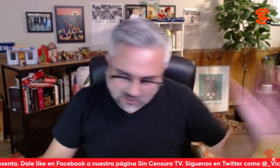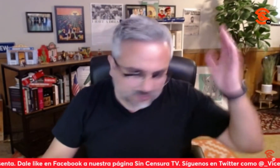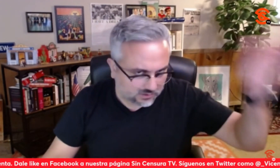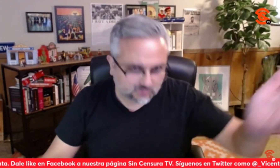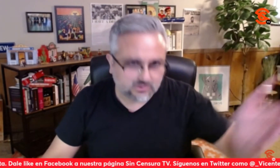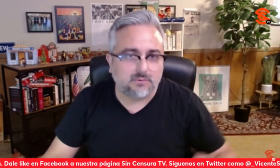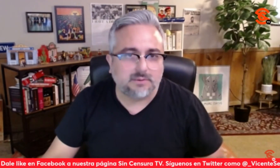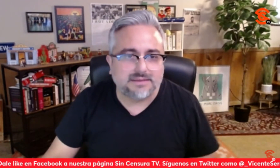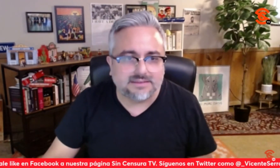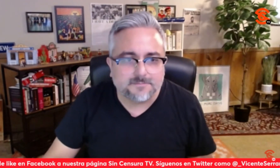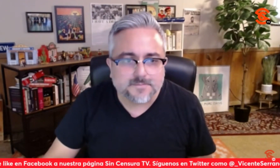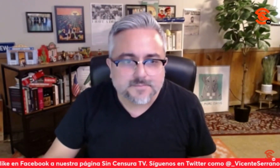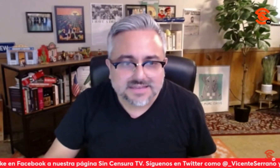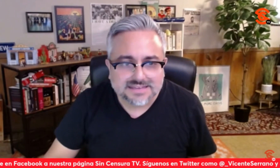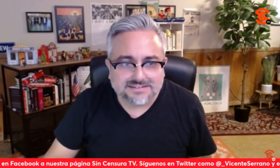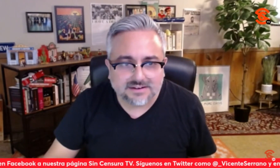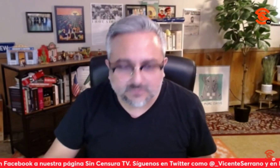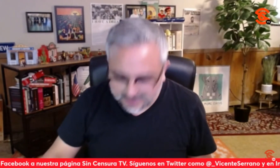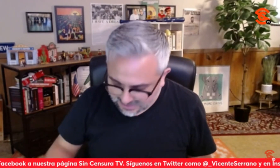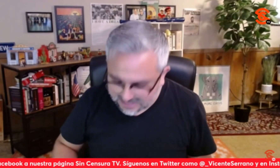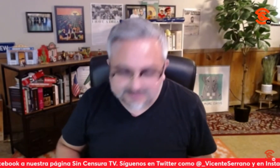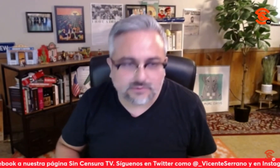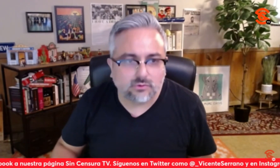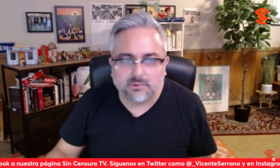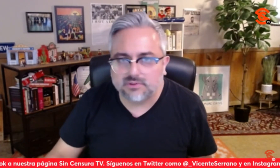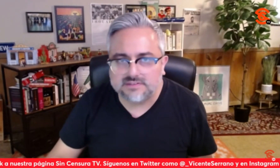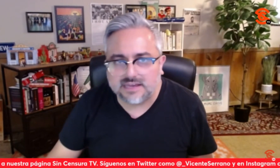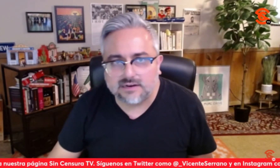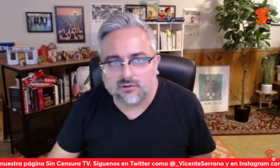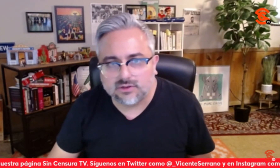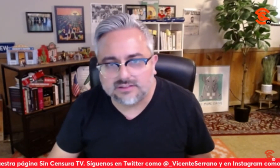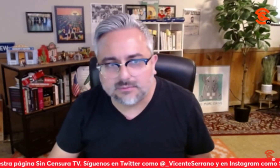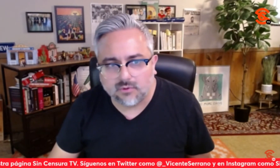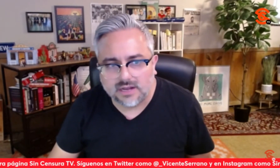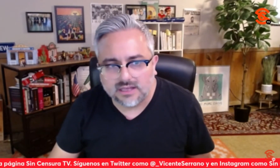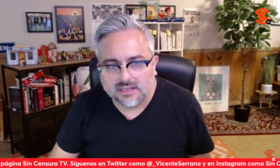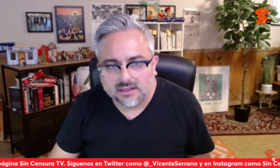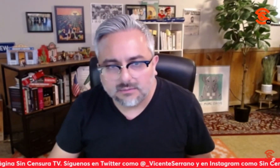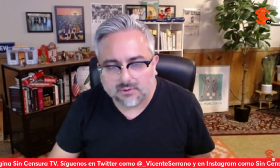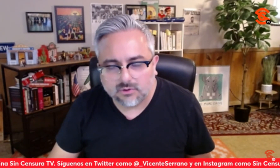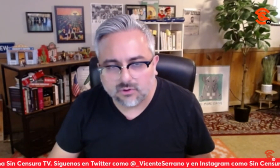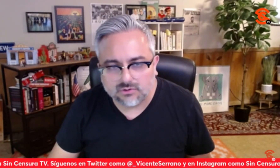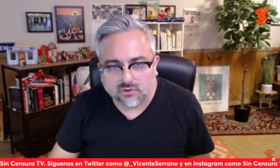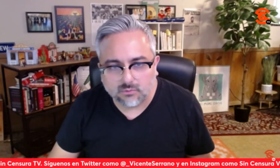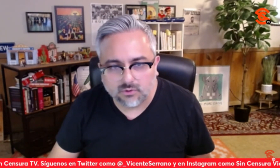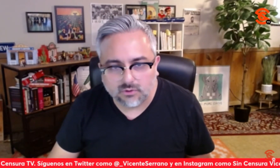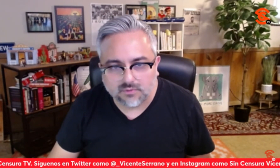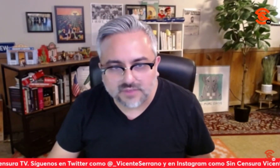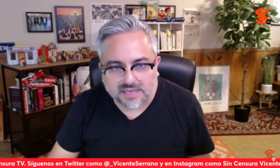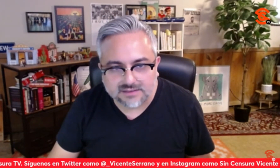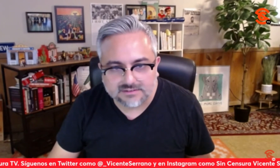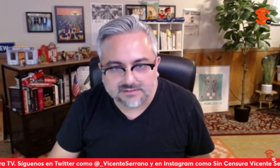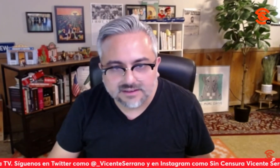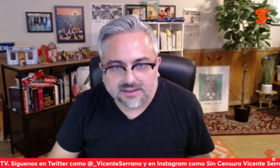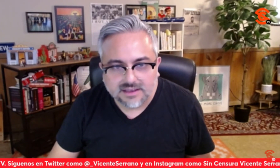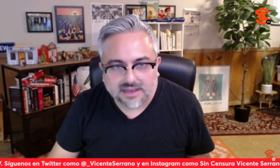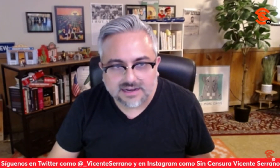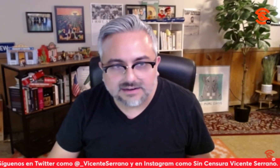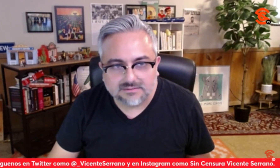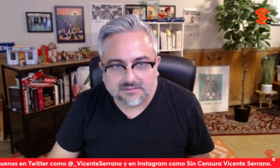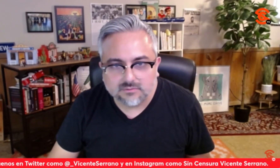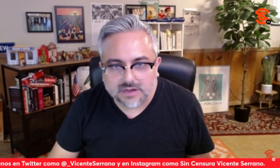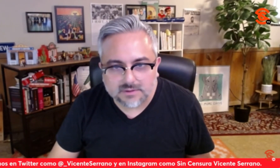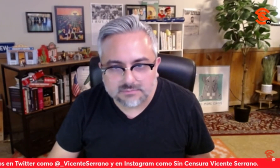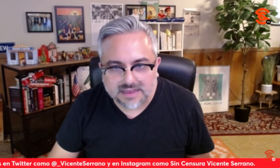refiere, le pide al equipo que nos grabe obviamente, se refiere al pseudoperiodista Carlos Loret de Mola, mejor conocido como Lormontajes,